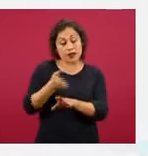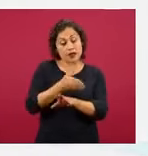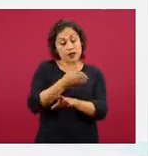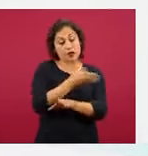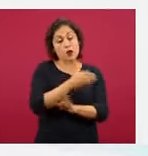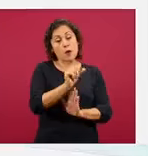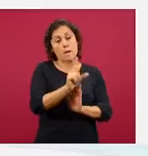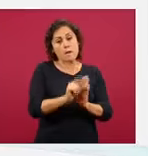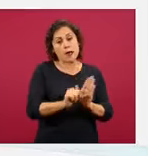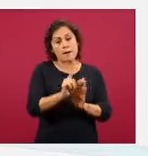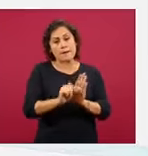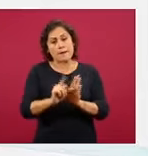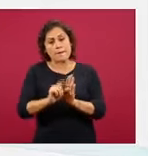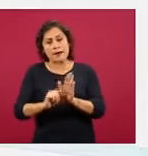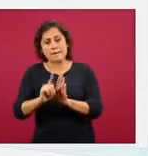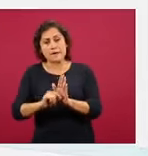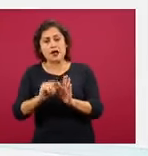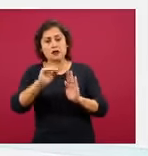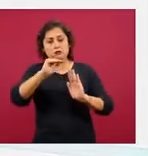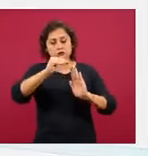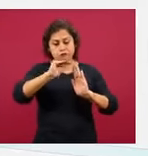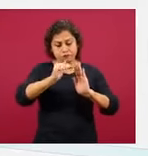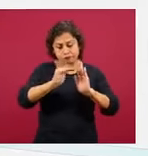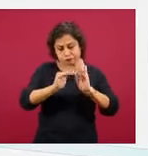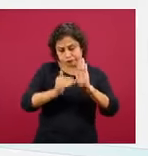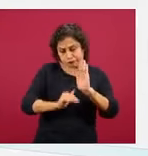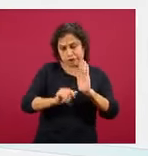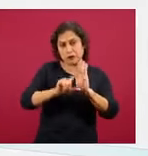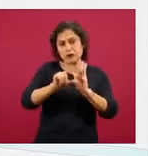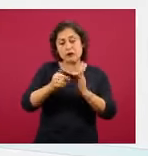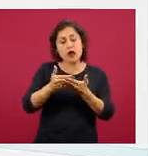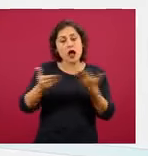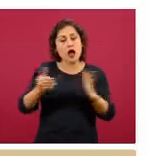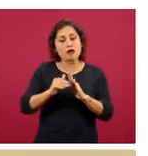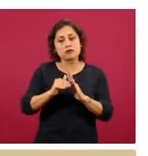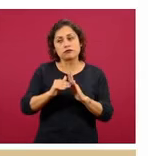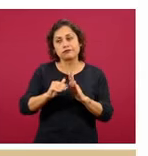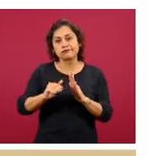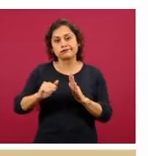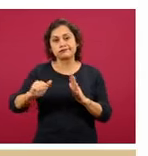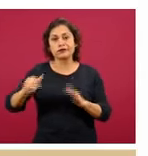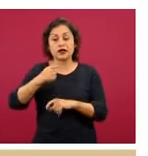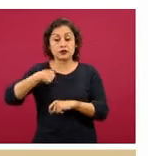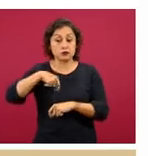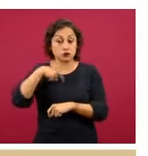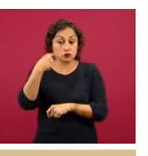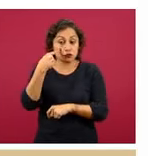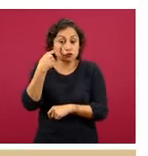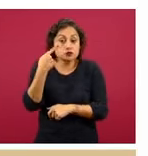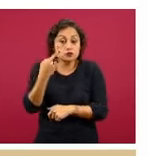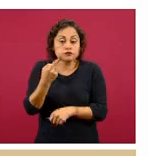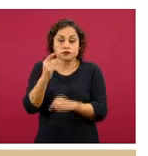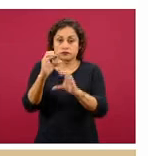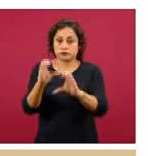de descenso, digamos que se estancó en esta meseta y estamos observando muy cuidadosamente si